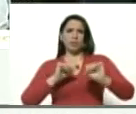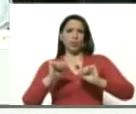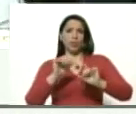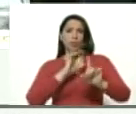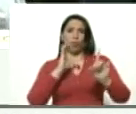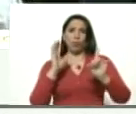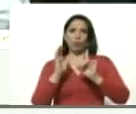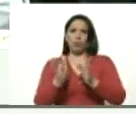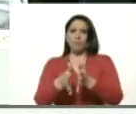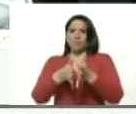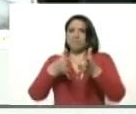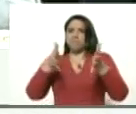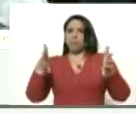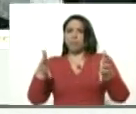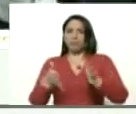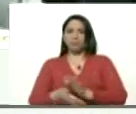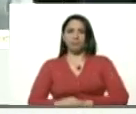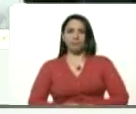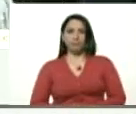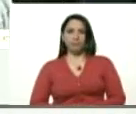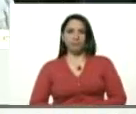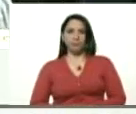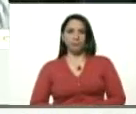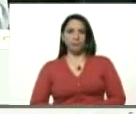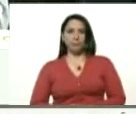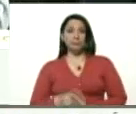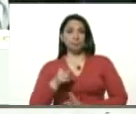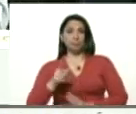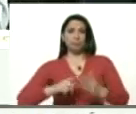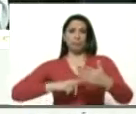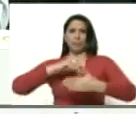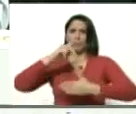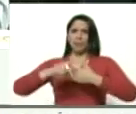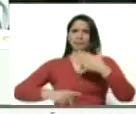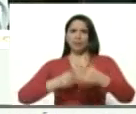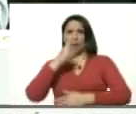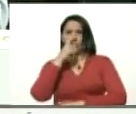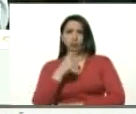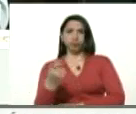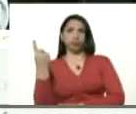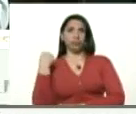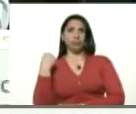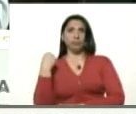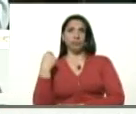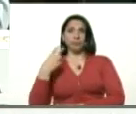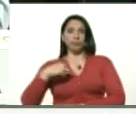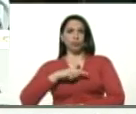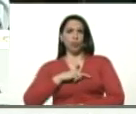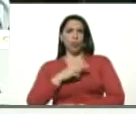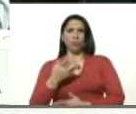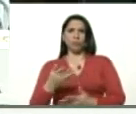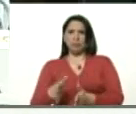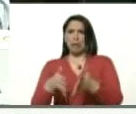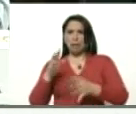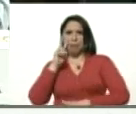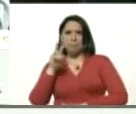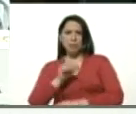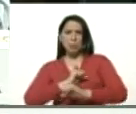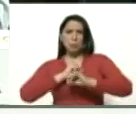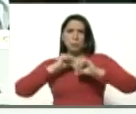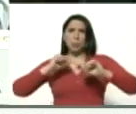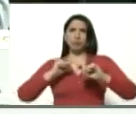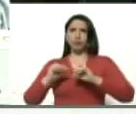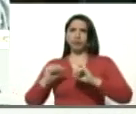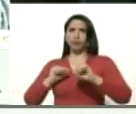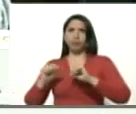de masas. Así lo planificamos desde hace un año. Grandes movilizaciones. Pero